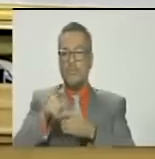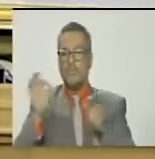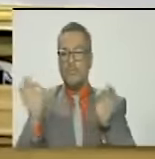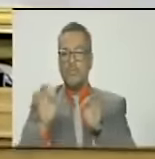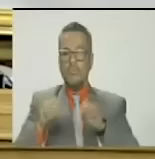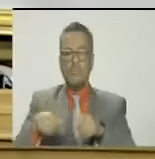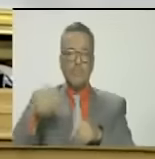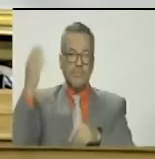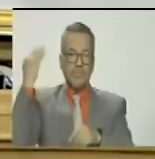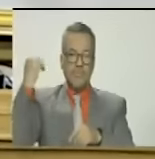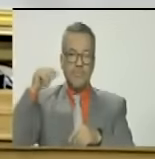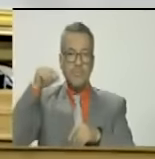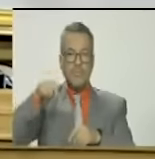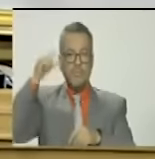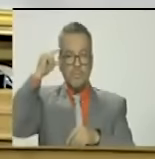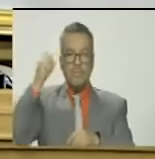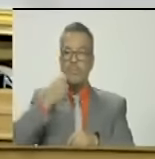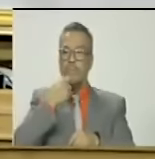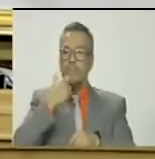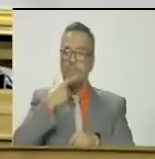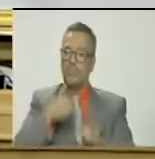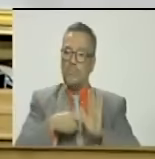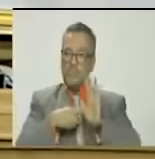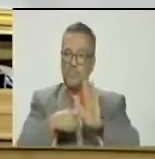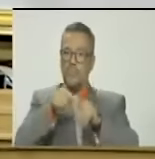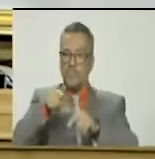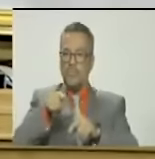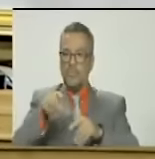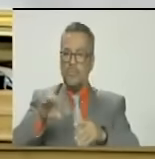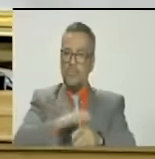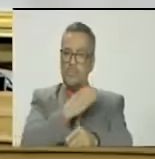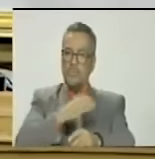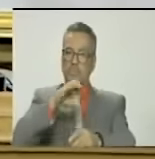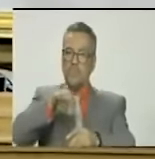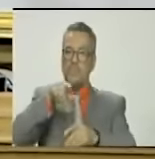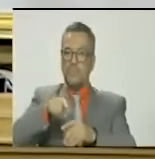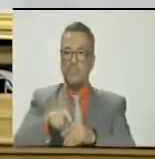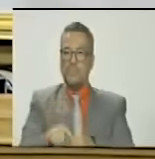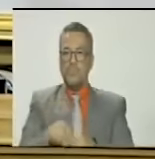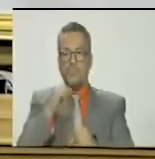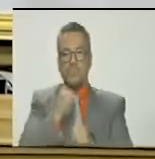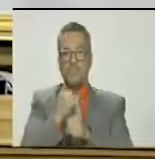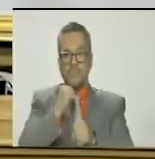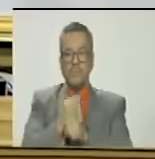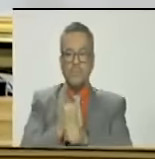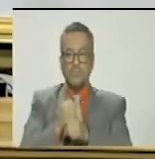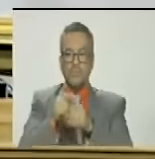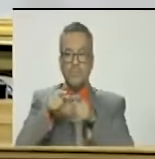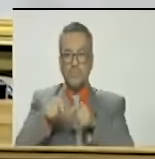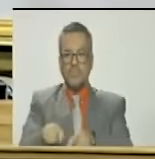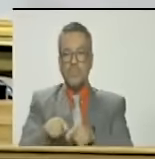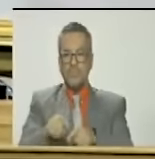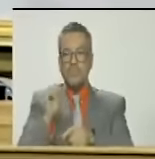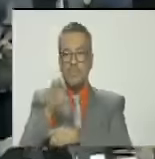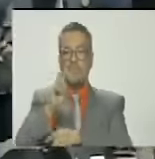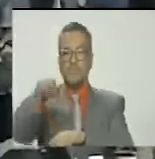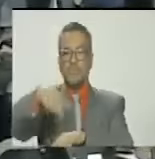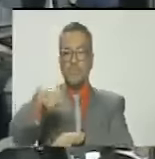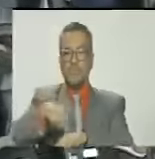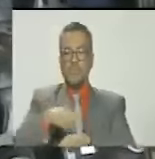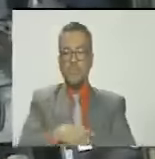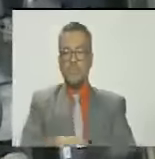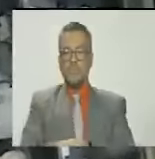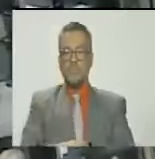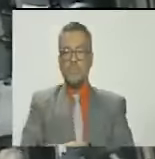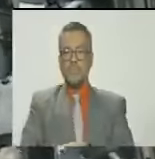desmantelada en el pasado y hoy es una bella muestra de la expresión cultural de las trabajadoras y trabajadores de la Asamblea Nacional.